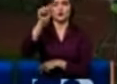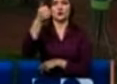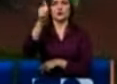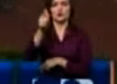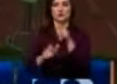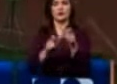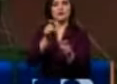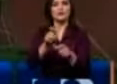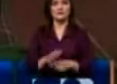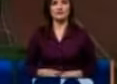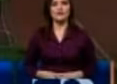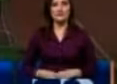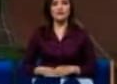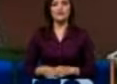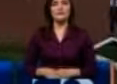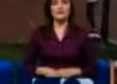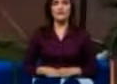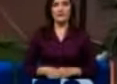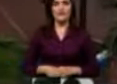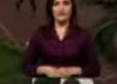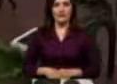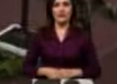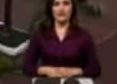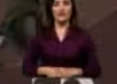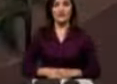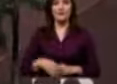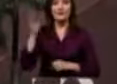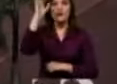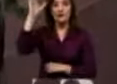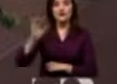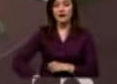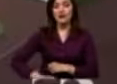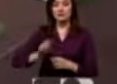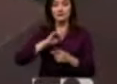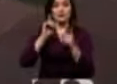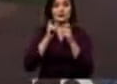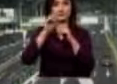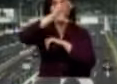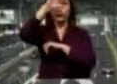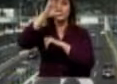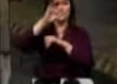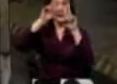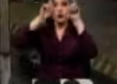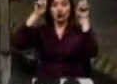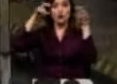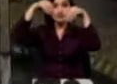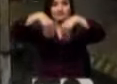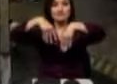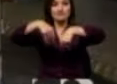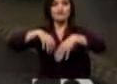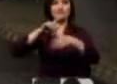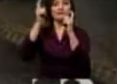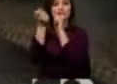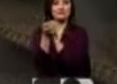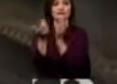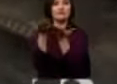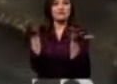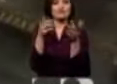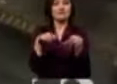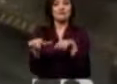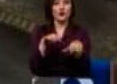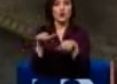52.810 habitantes. Bueno, y de este sector de la costa ecuatoriana, con un cielo completamente nublado y pronóstico de lluvias, nos vamos a otro